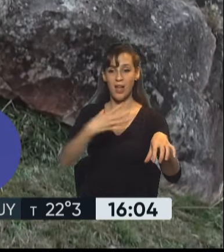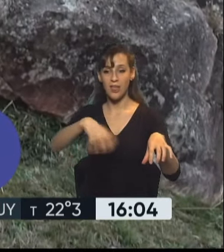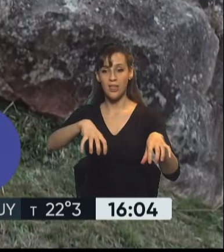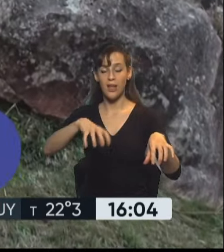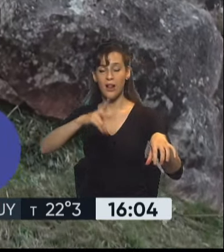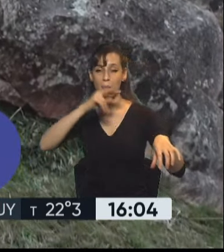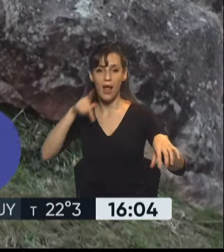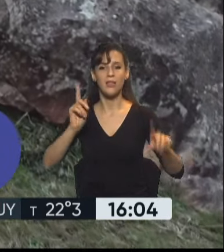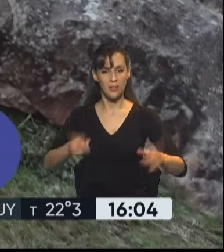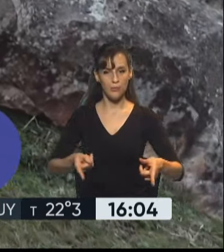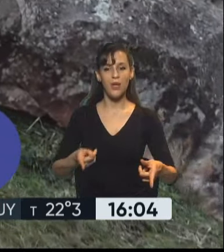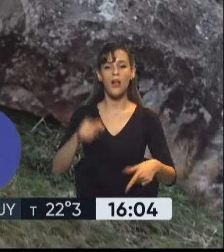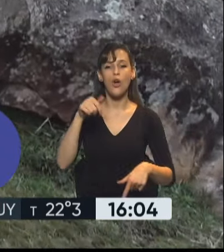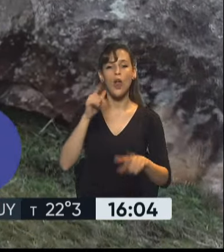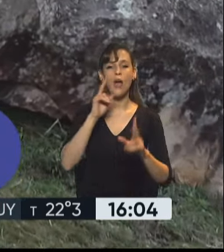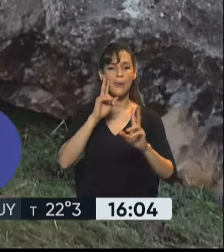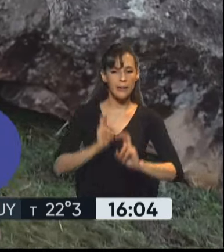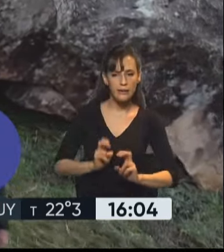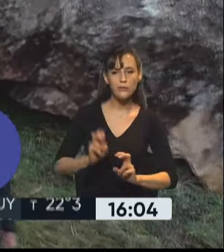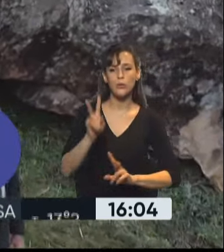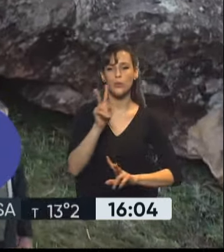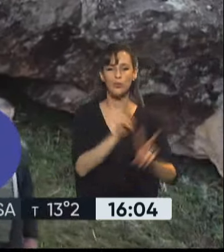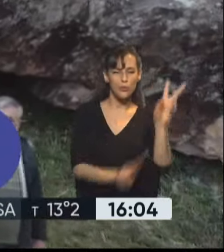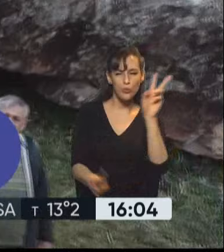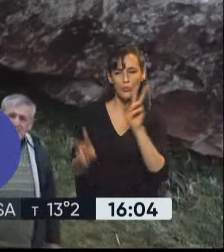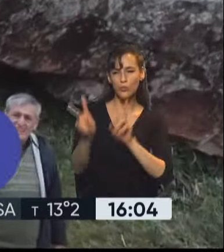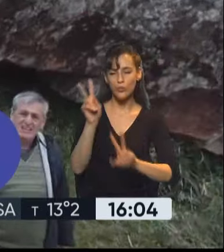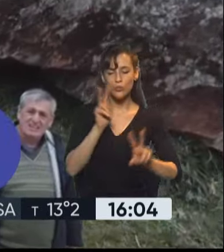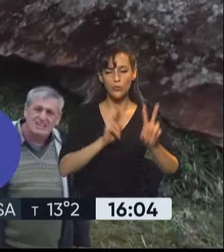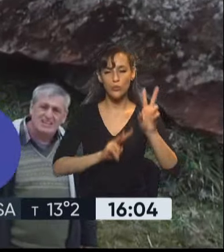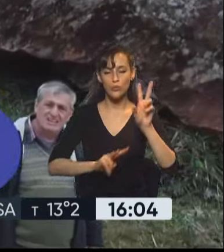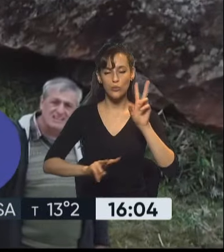realizando prospecciones e investigaciones en el lugar, y ya hay unas